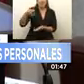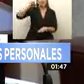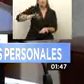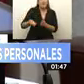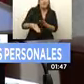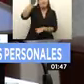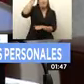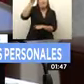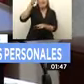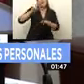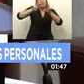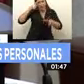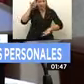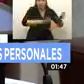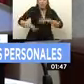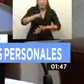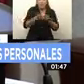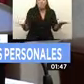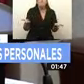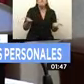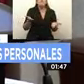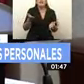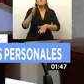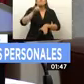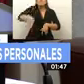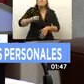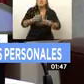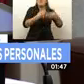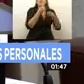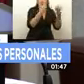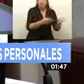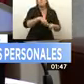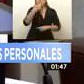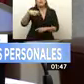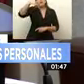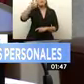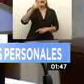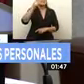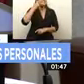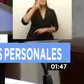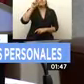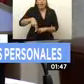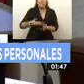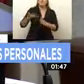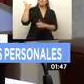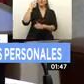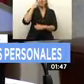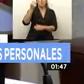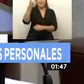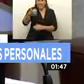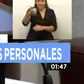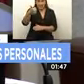y políticas públicas Ucrania o Pakistán Pakistán intentó en el 2006